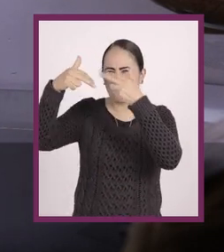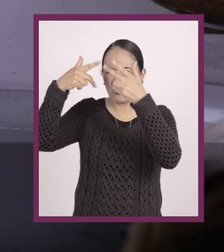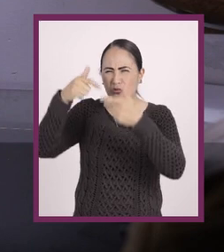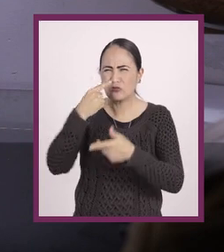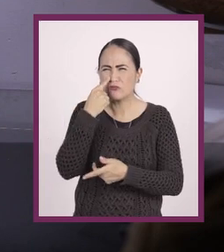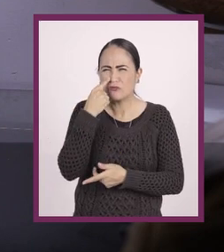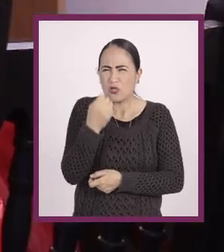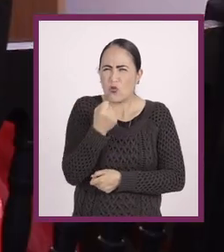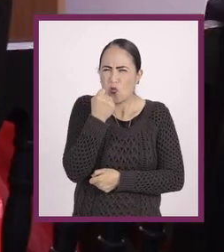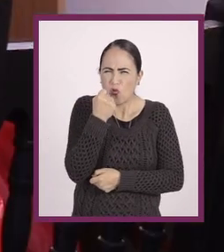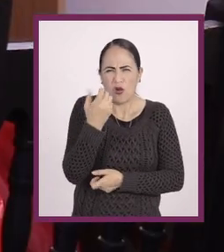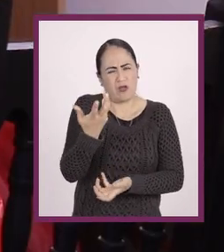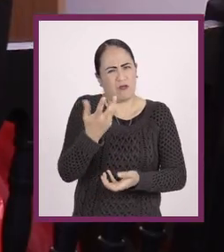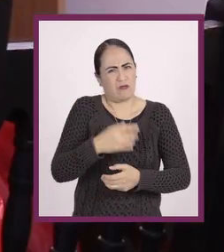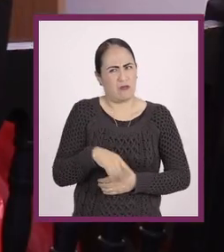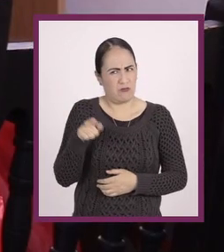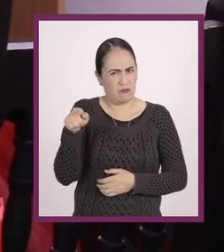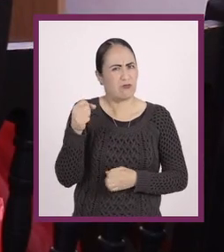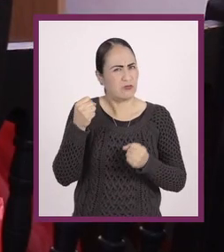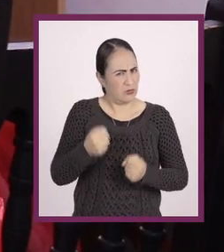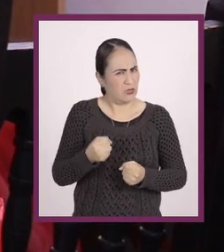inciensos bien potentes